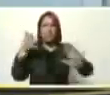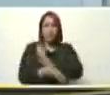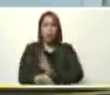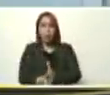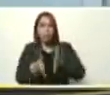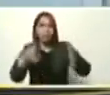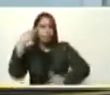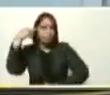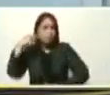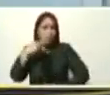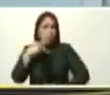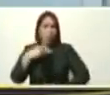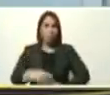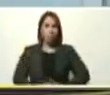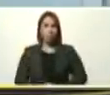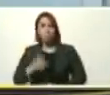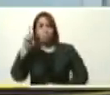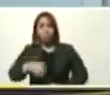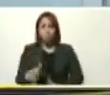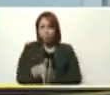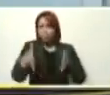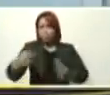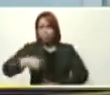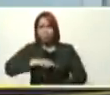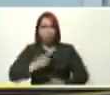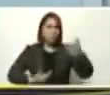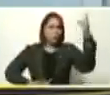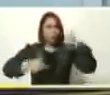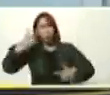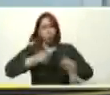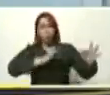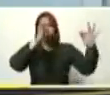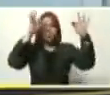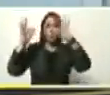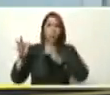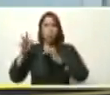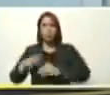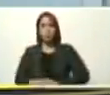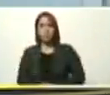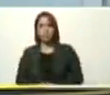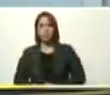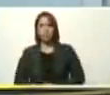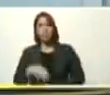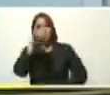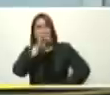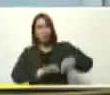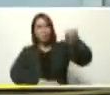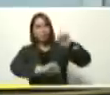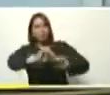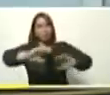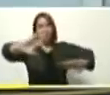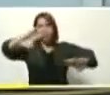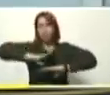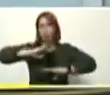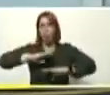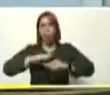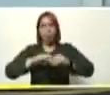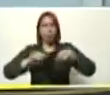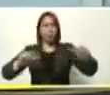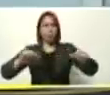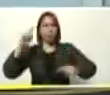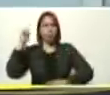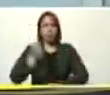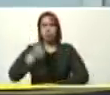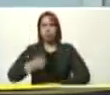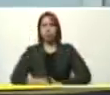Bolívar y la causa de nuestro comandante Hugo Chávez. La defensa de nuestro terruño, de nuestro